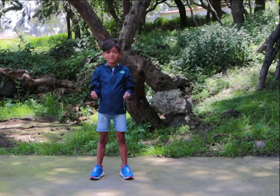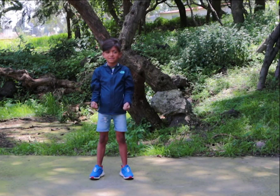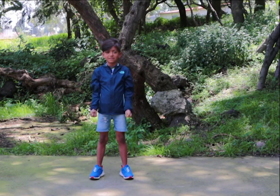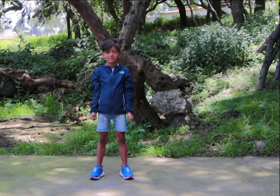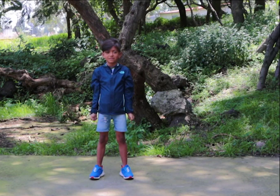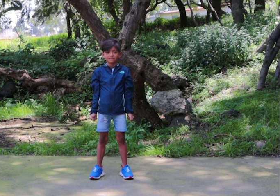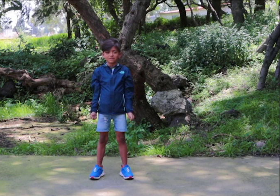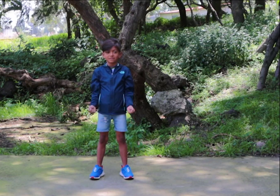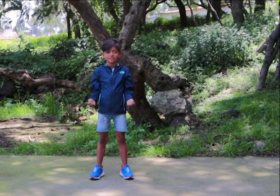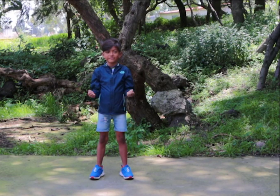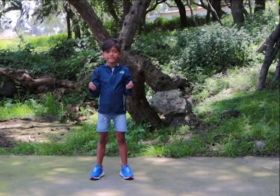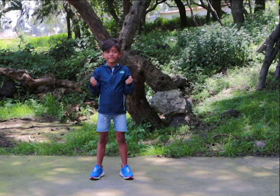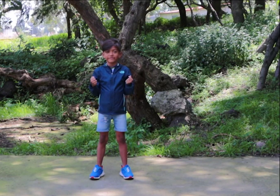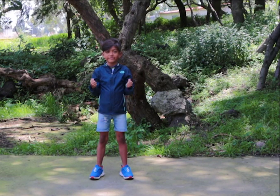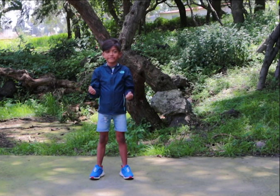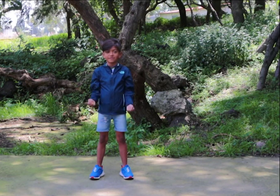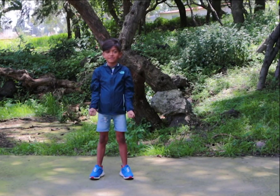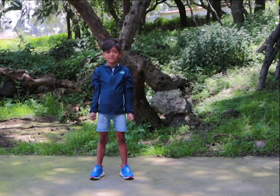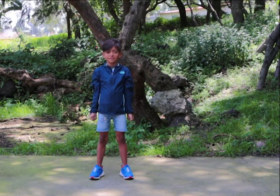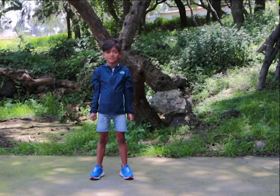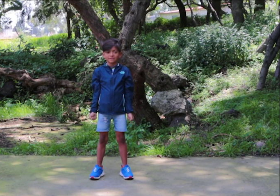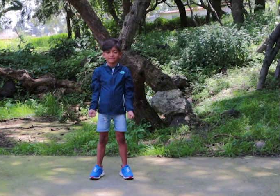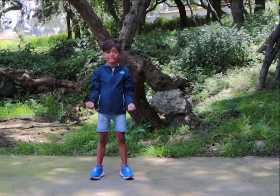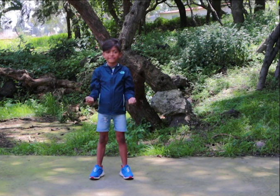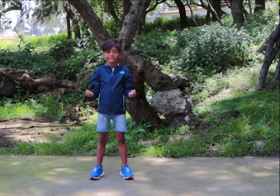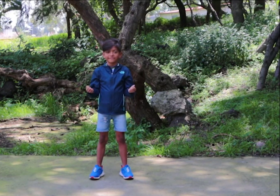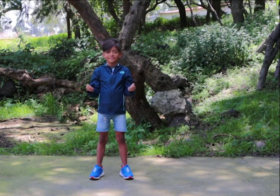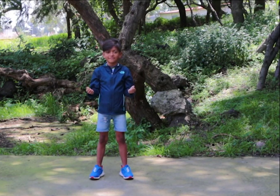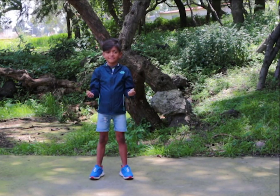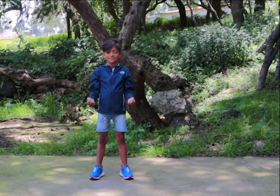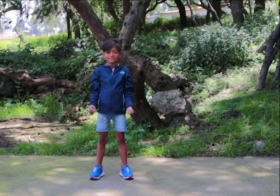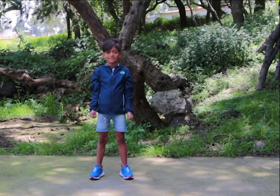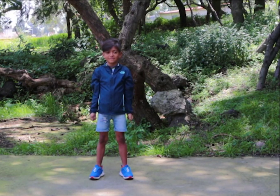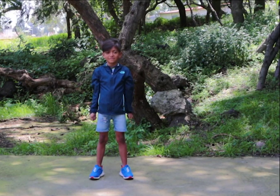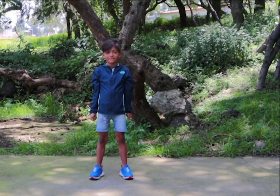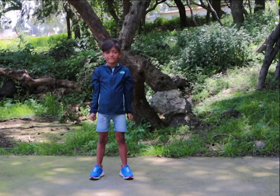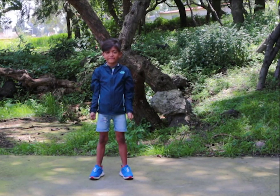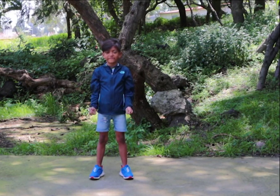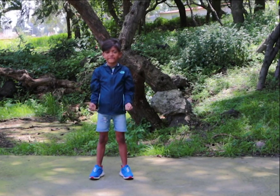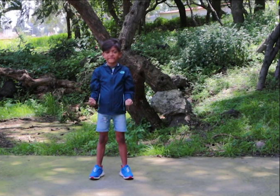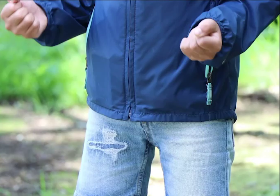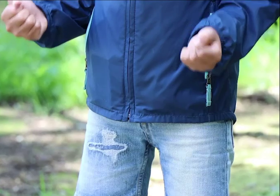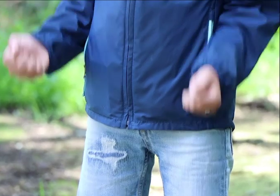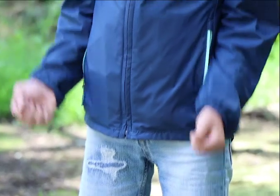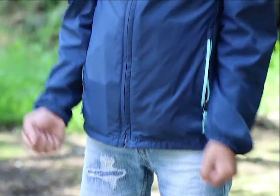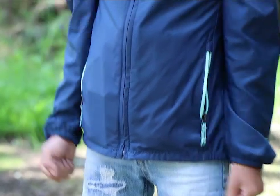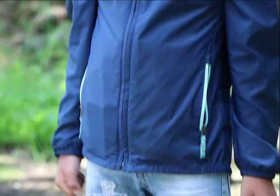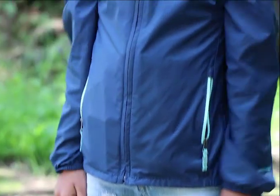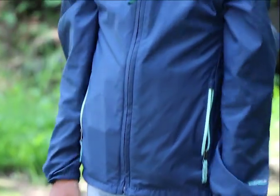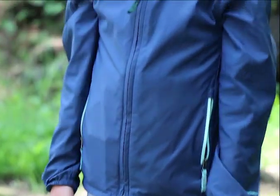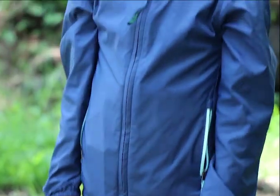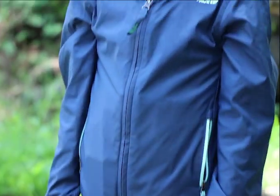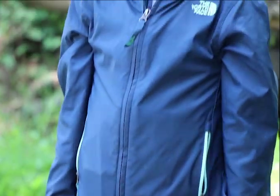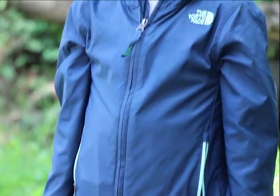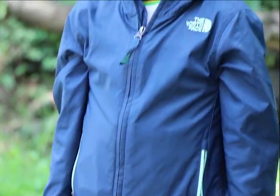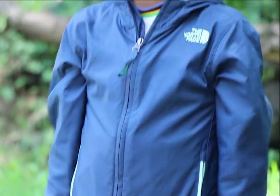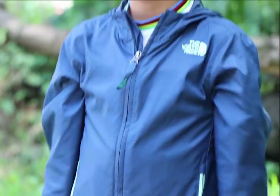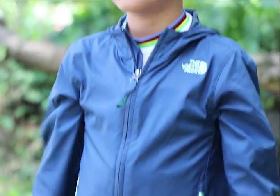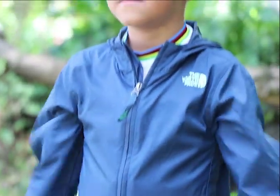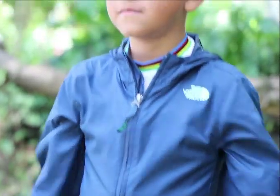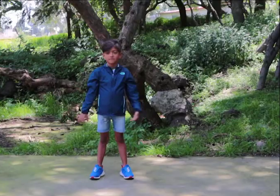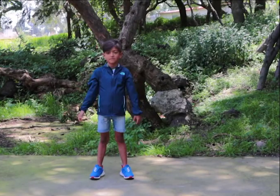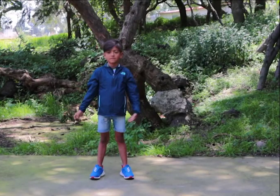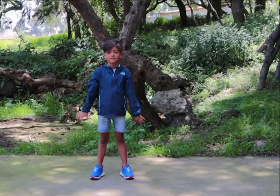vez más. Con fuerza, que se vea. Otra más. Bien, descansamos. Agitamos